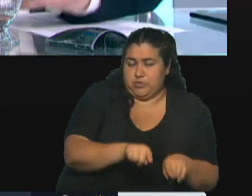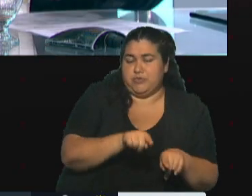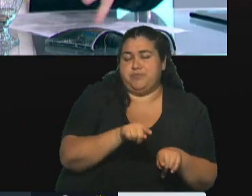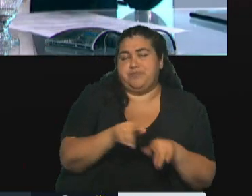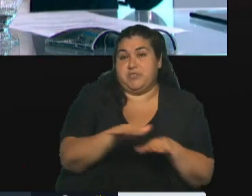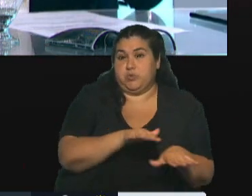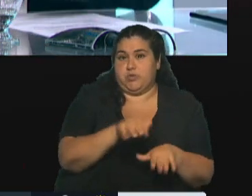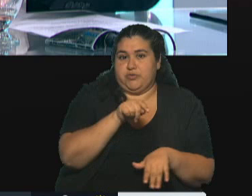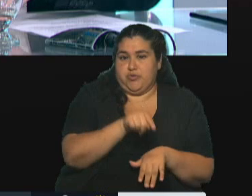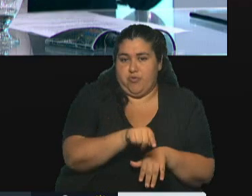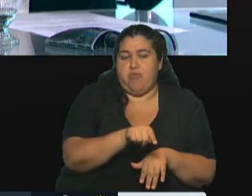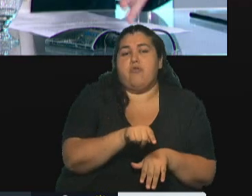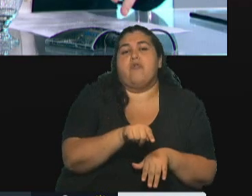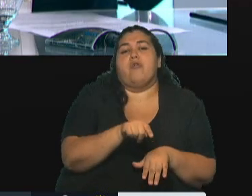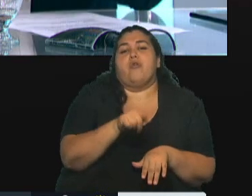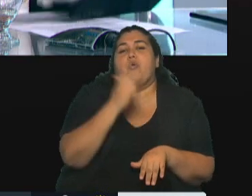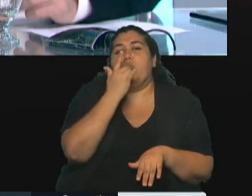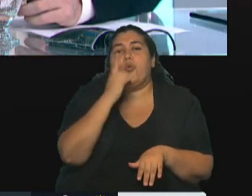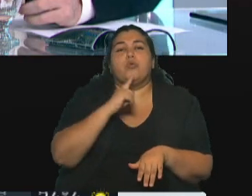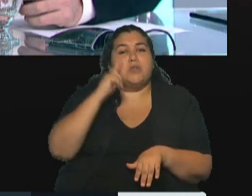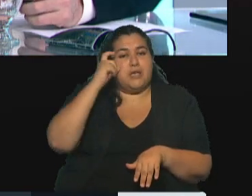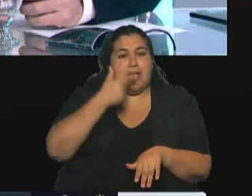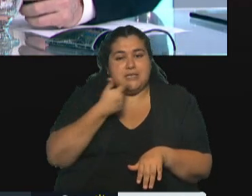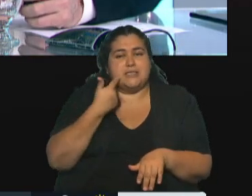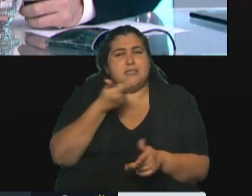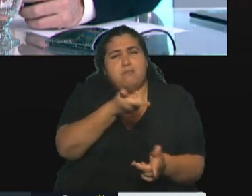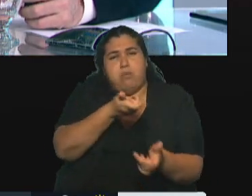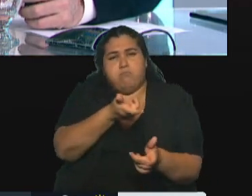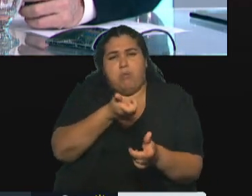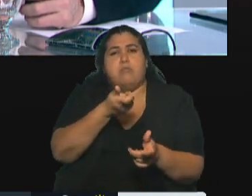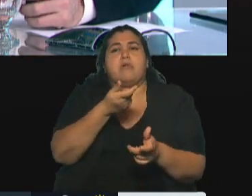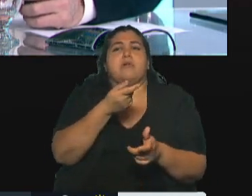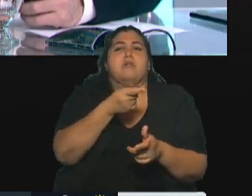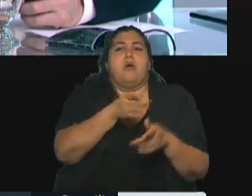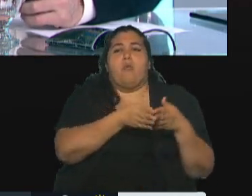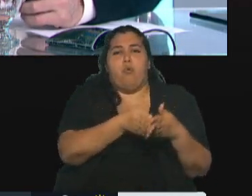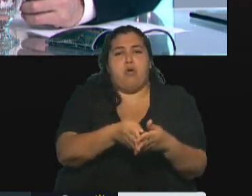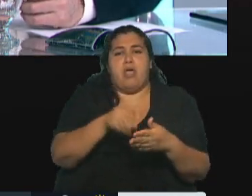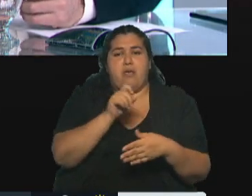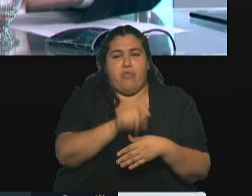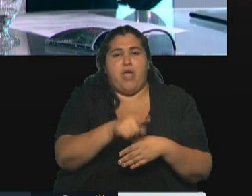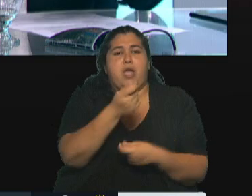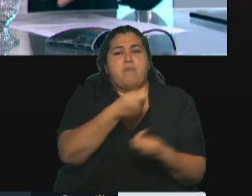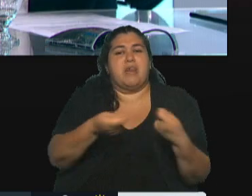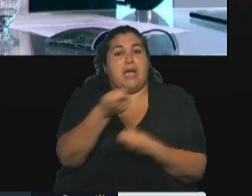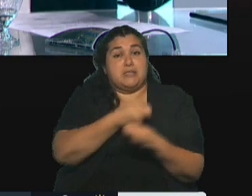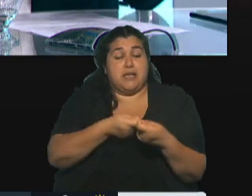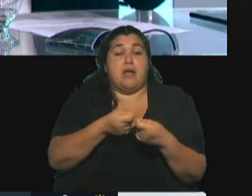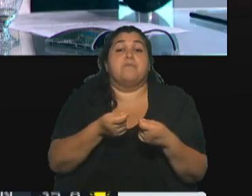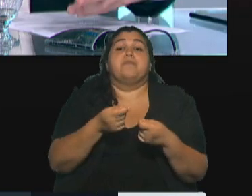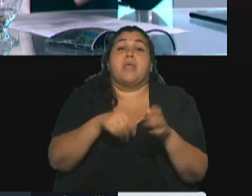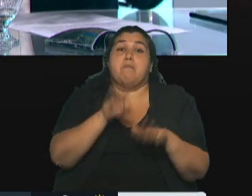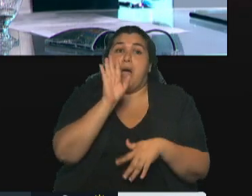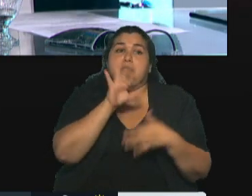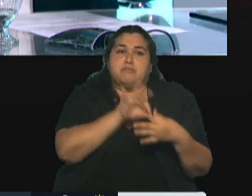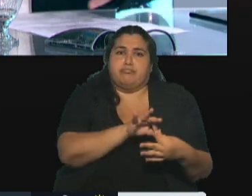situación en torno a los hutíes que atacan diferentes tipos de buques de transporte de mercancía, en principio vinculada a Israel,